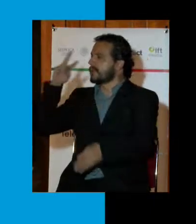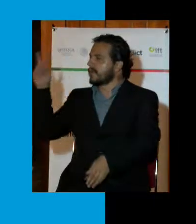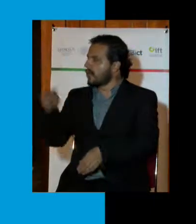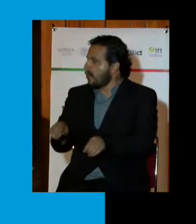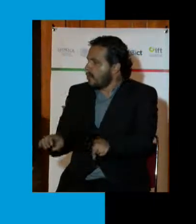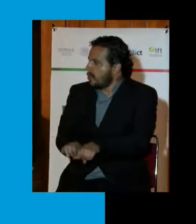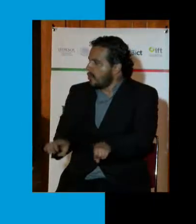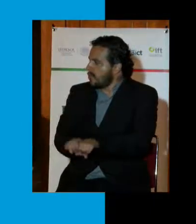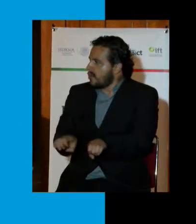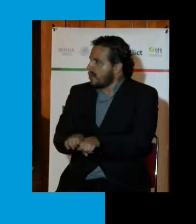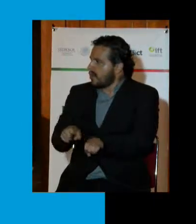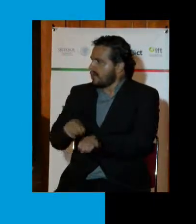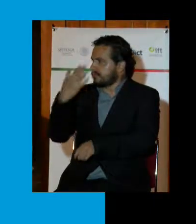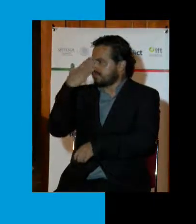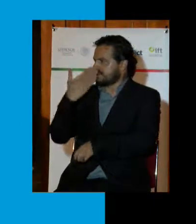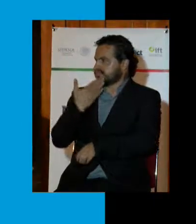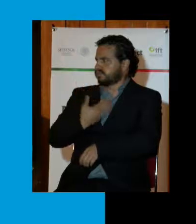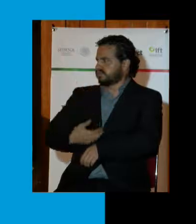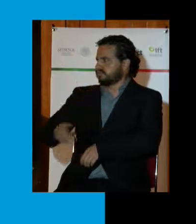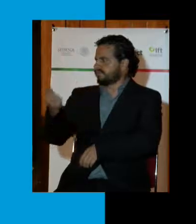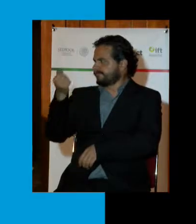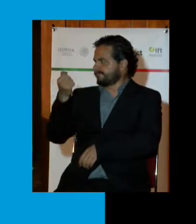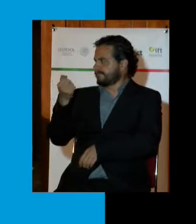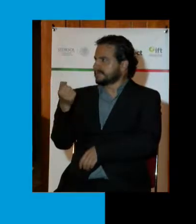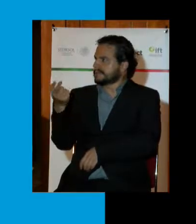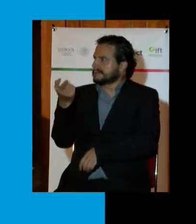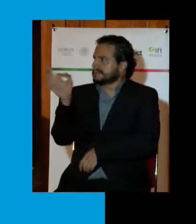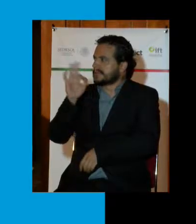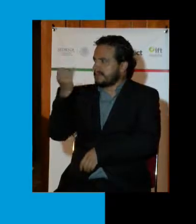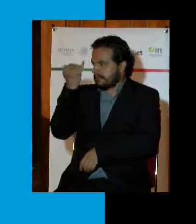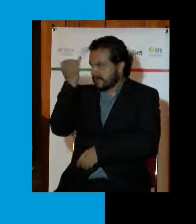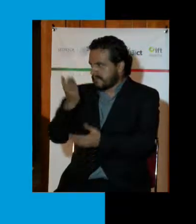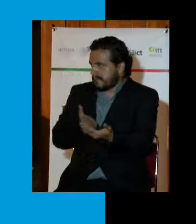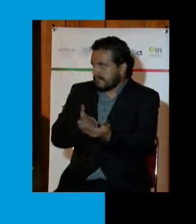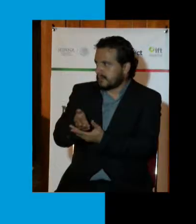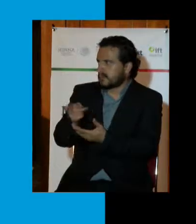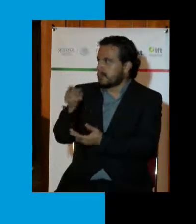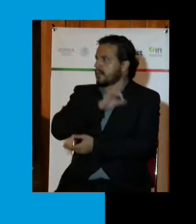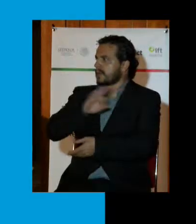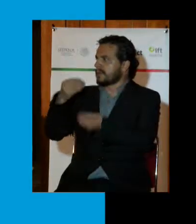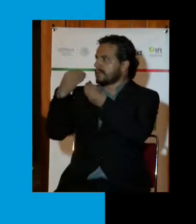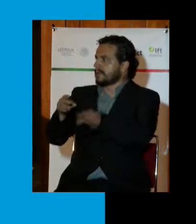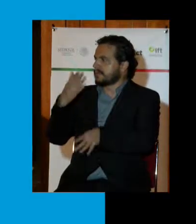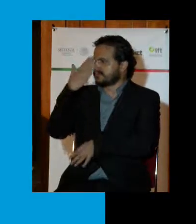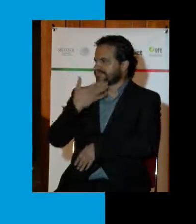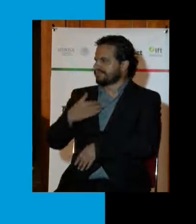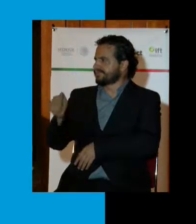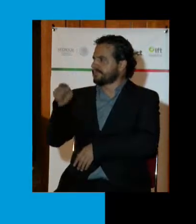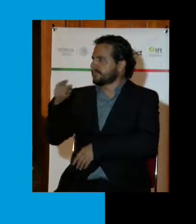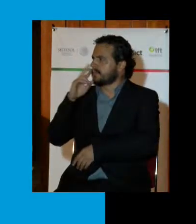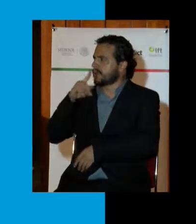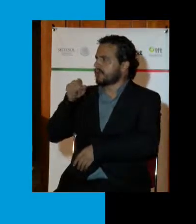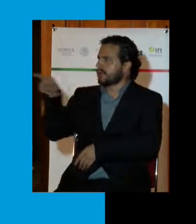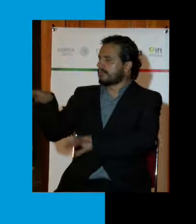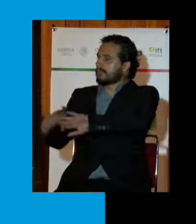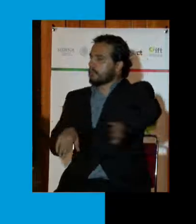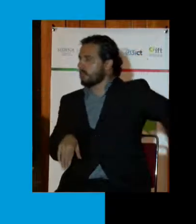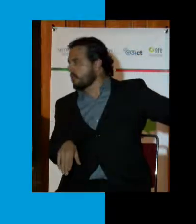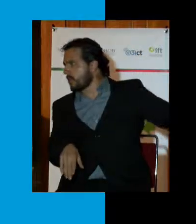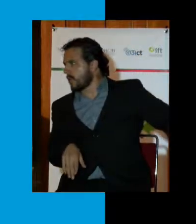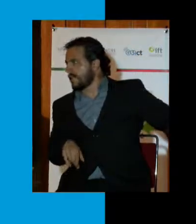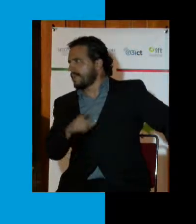talento. Y es lo que no queremos. Así como también decía la carta que leí al inicio, necesitamos que todos participen como humanidad para